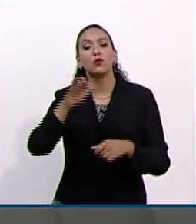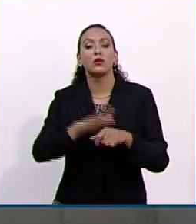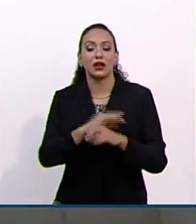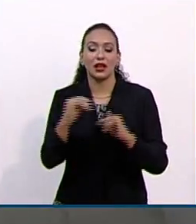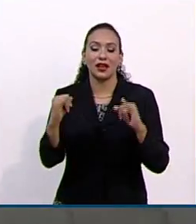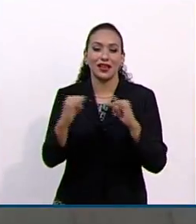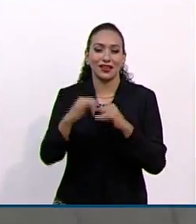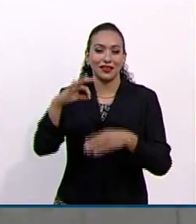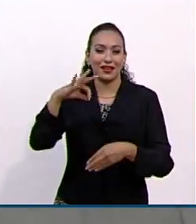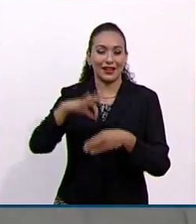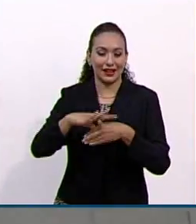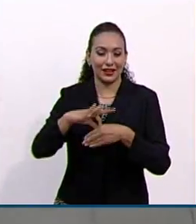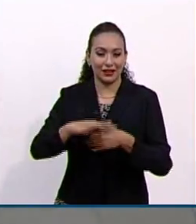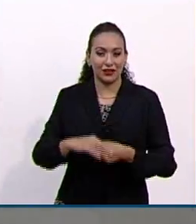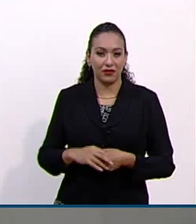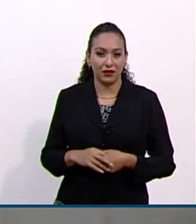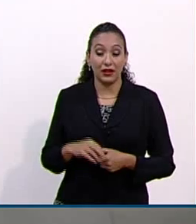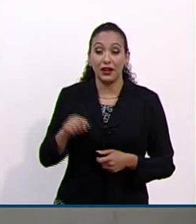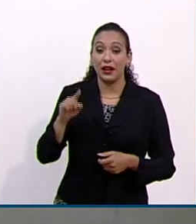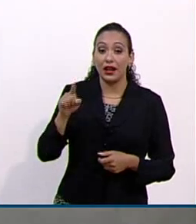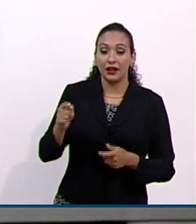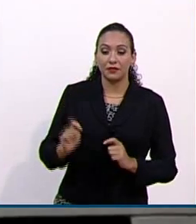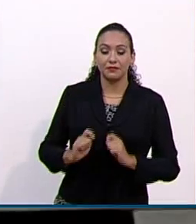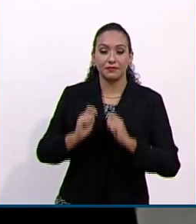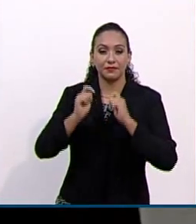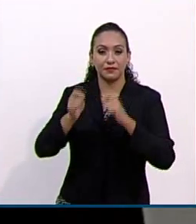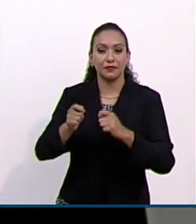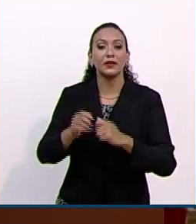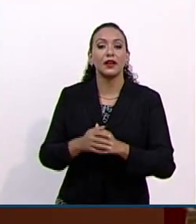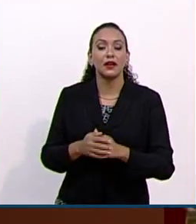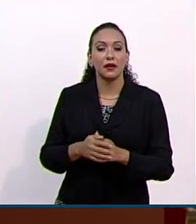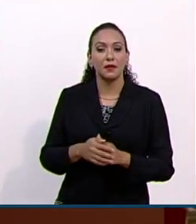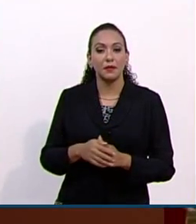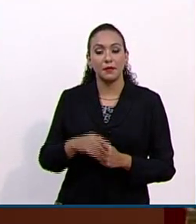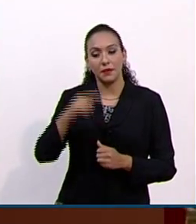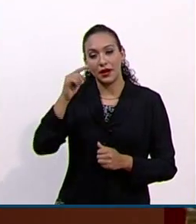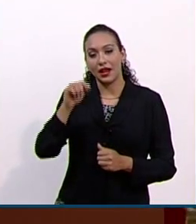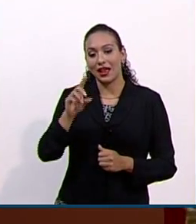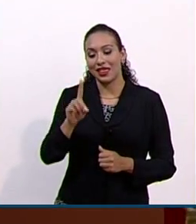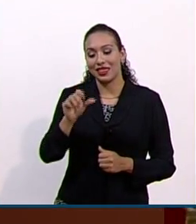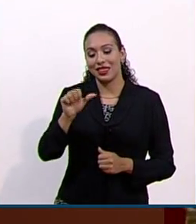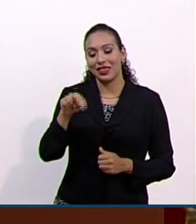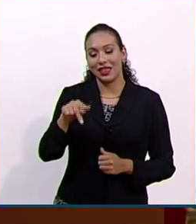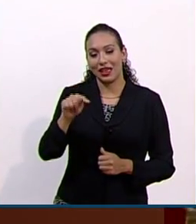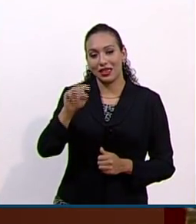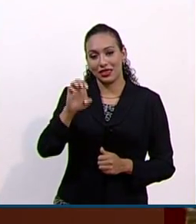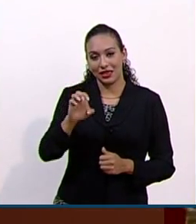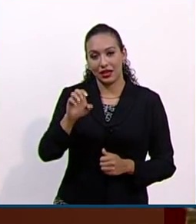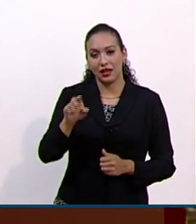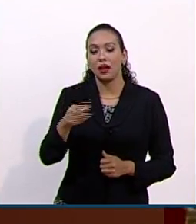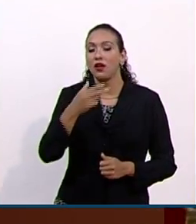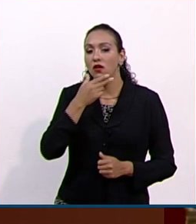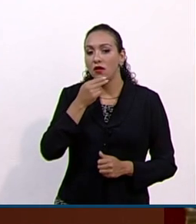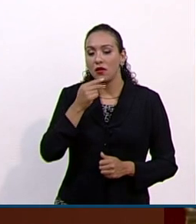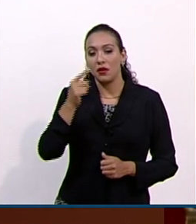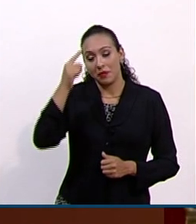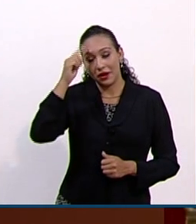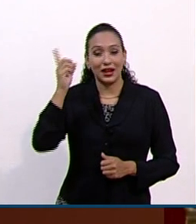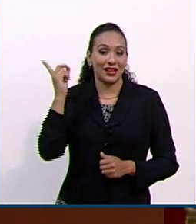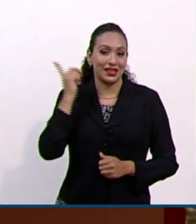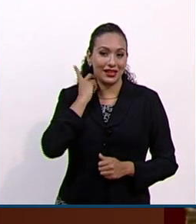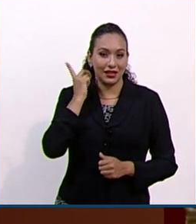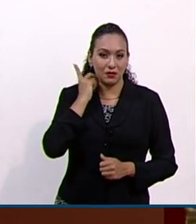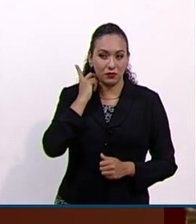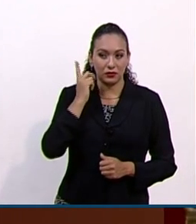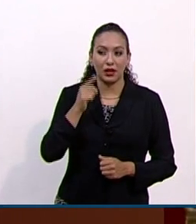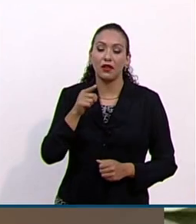Instituto Electoral Local con el que se otorgó el registro a Dante Montaño Montero para contender por una diputación local